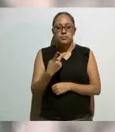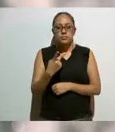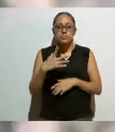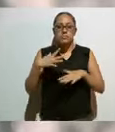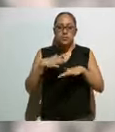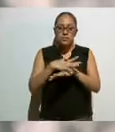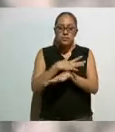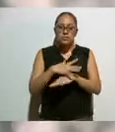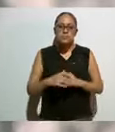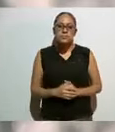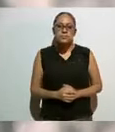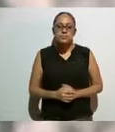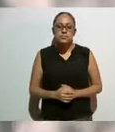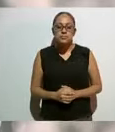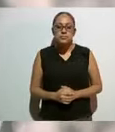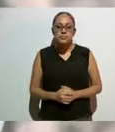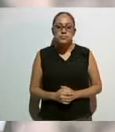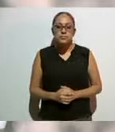Se